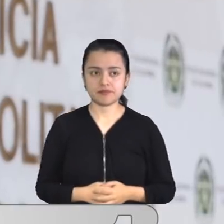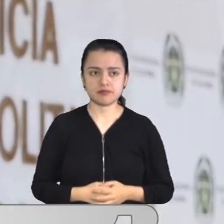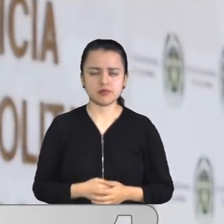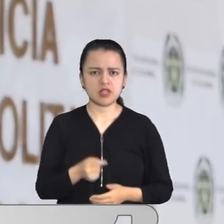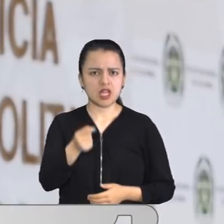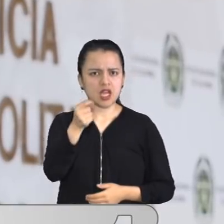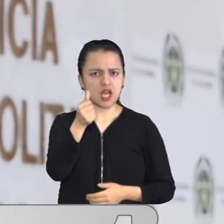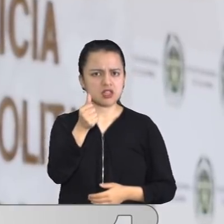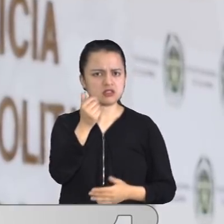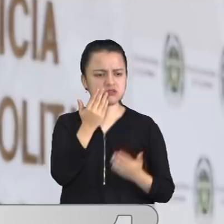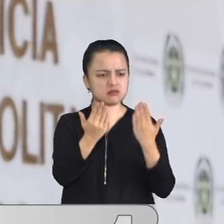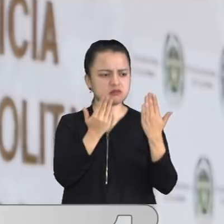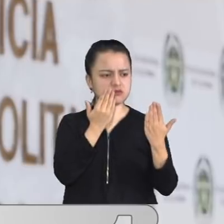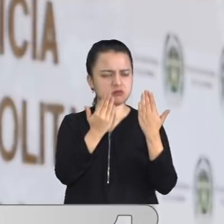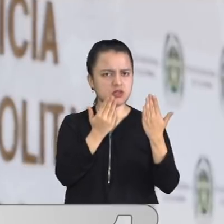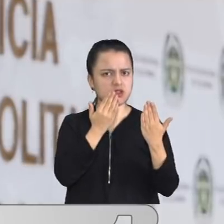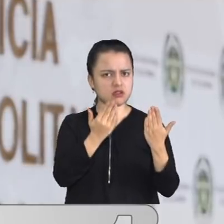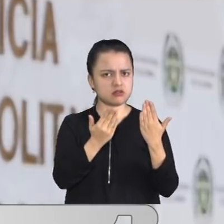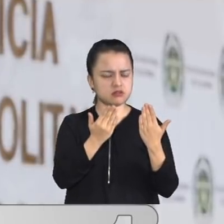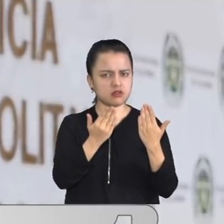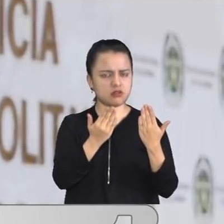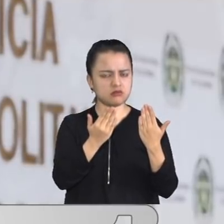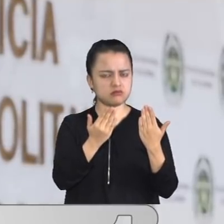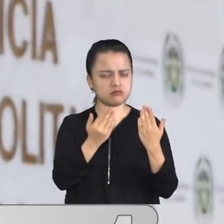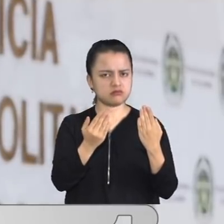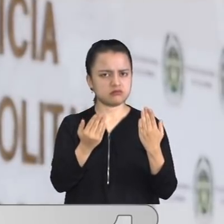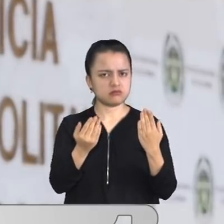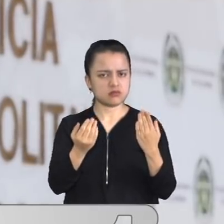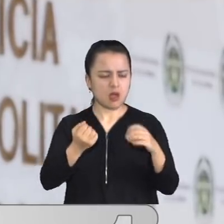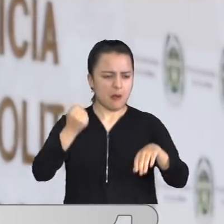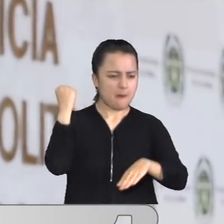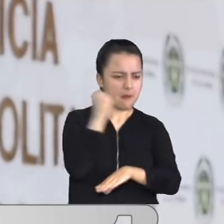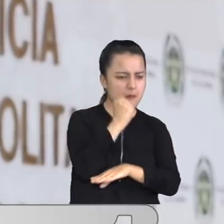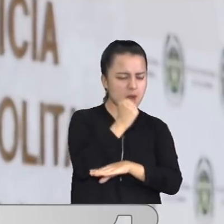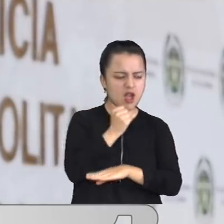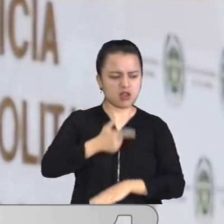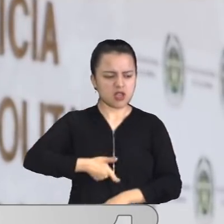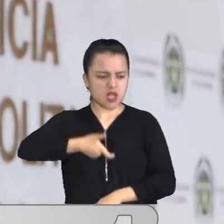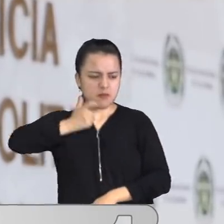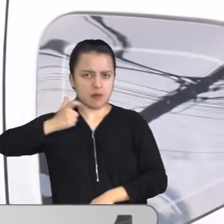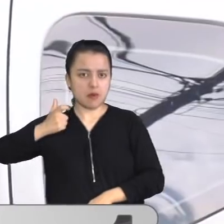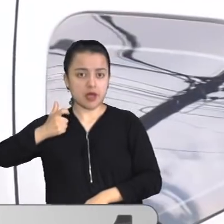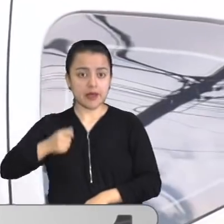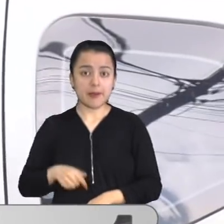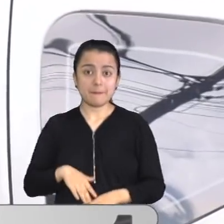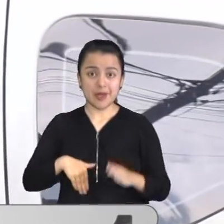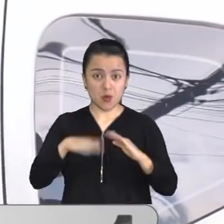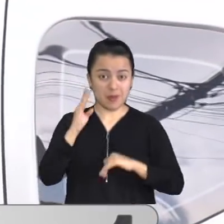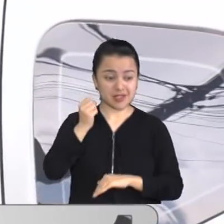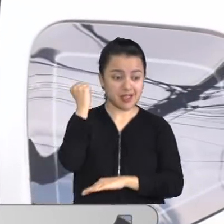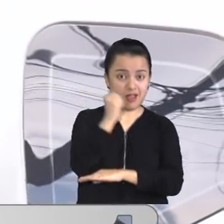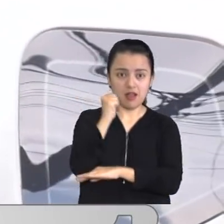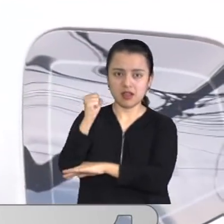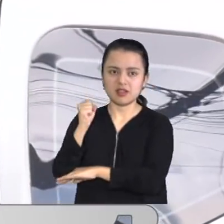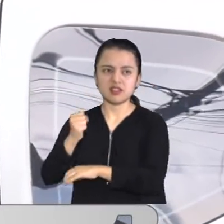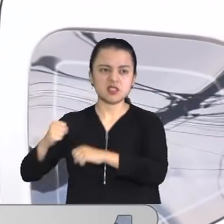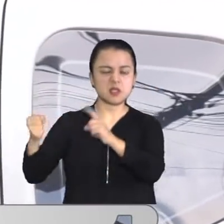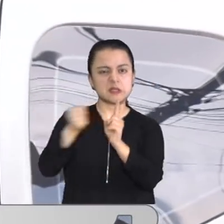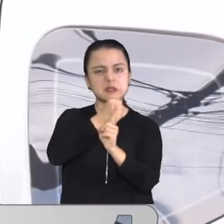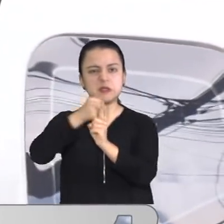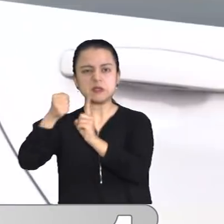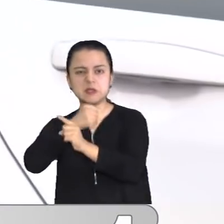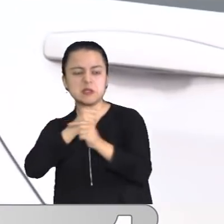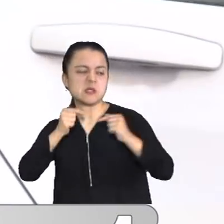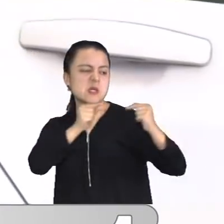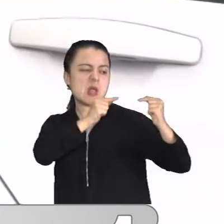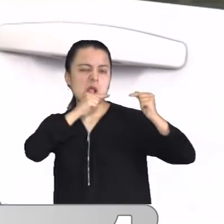a los homicidios por arma cortopunzante. Y la mayoría de estos homicidios por arma cortopunzante sucedieron como consecuencia de la intolerancia